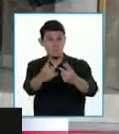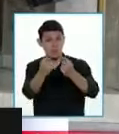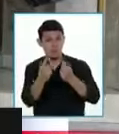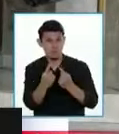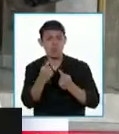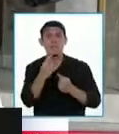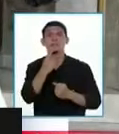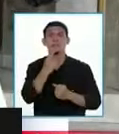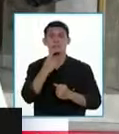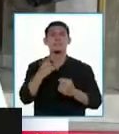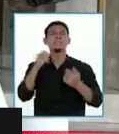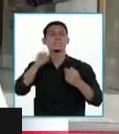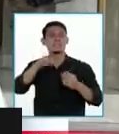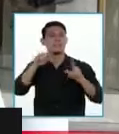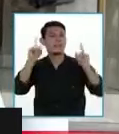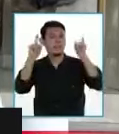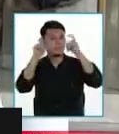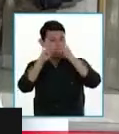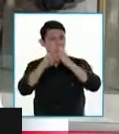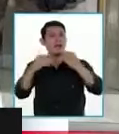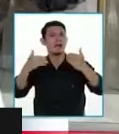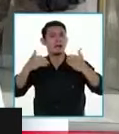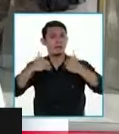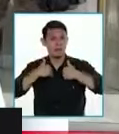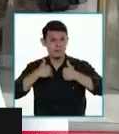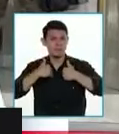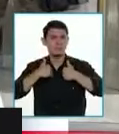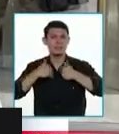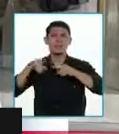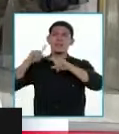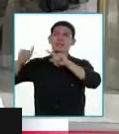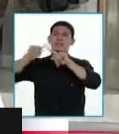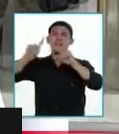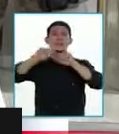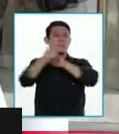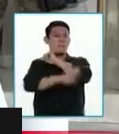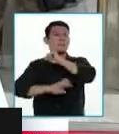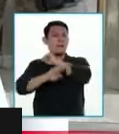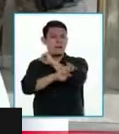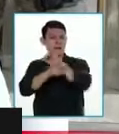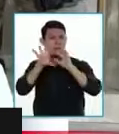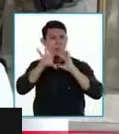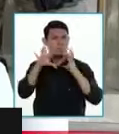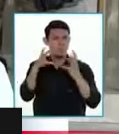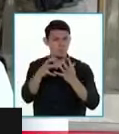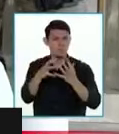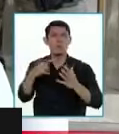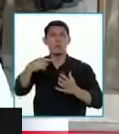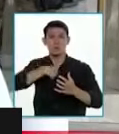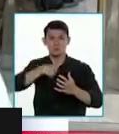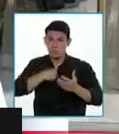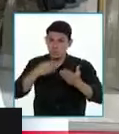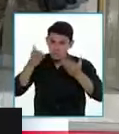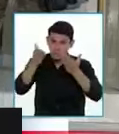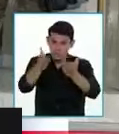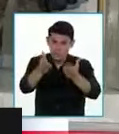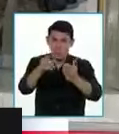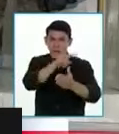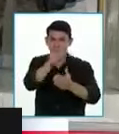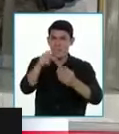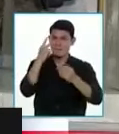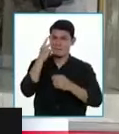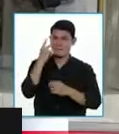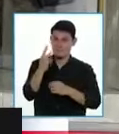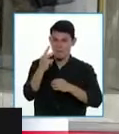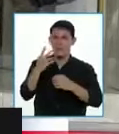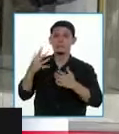para indicar las dificultades que se están teniendo en otros países del mundo. Yo les recomiendo que vean, por